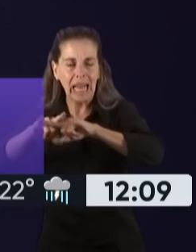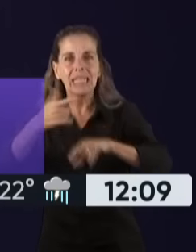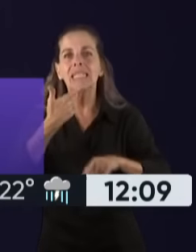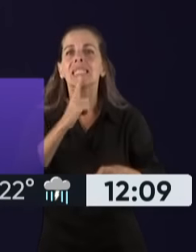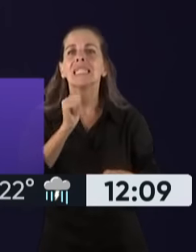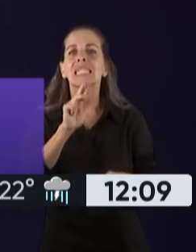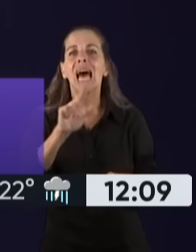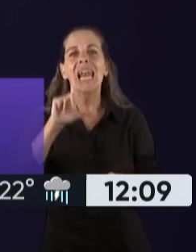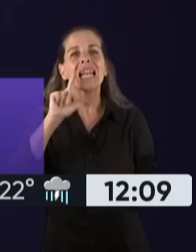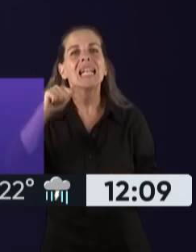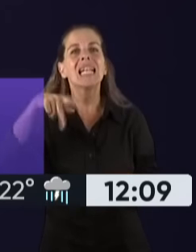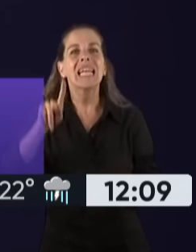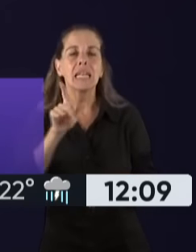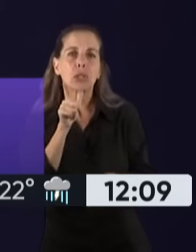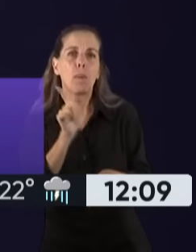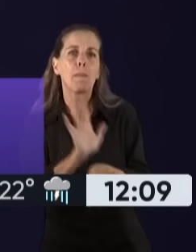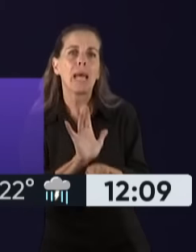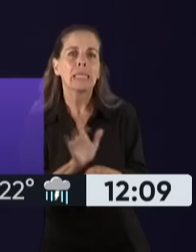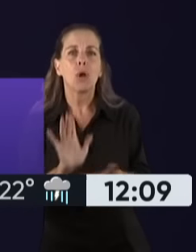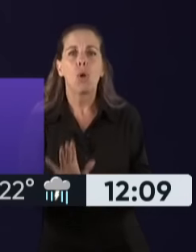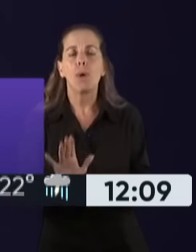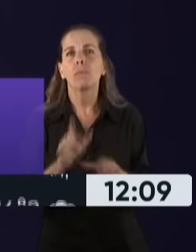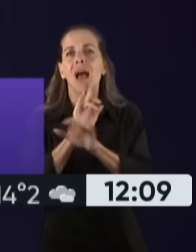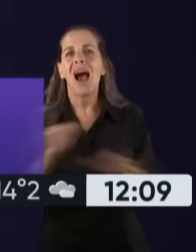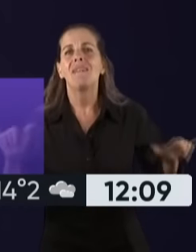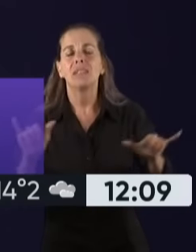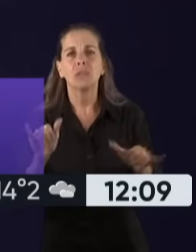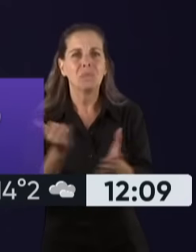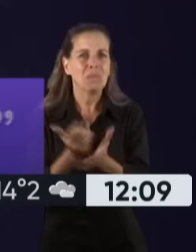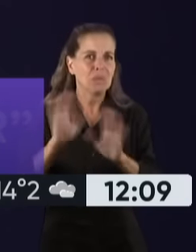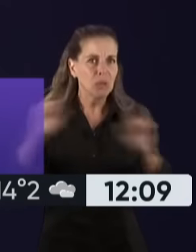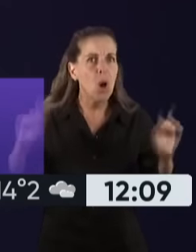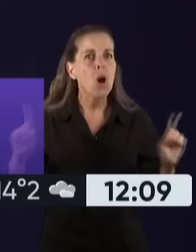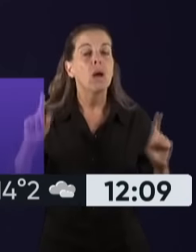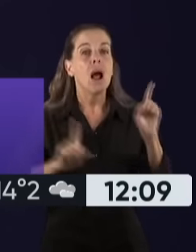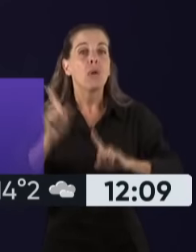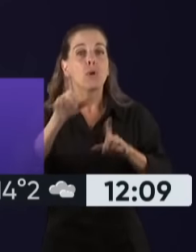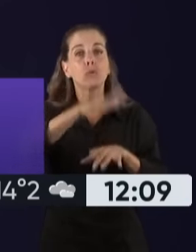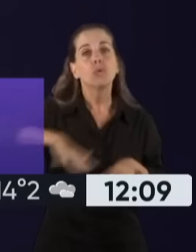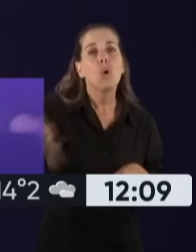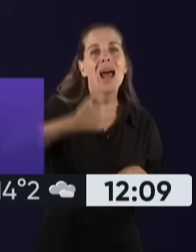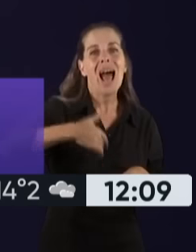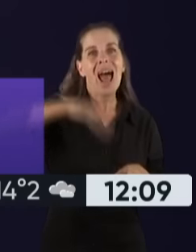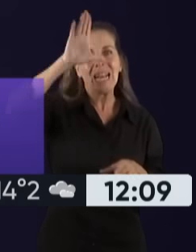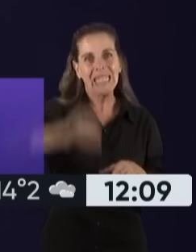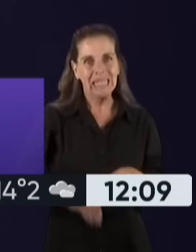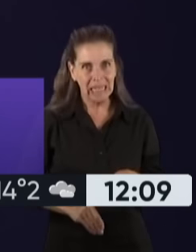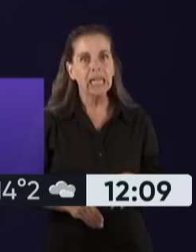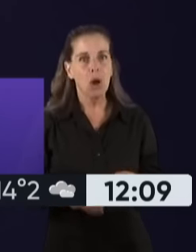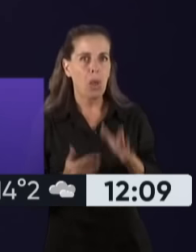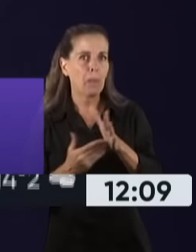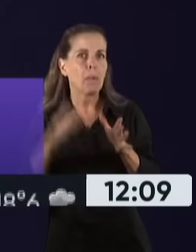un anuncio vago es sumamente importante Ya que hay muchas zonas de Argentina que por cuestiones